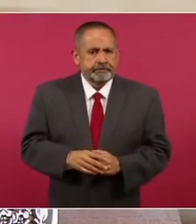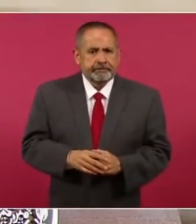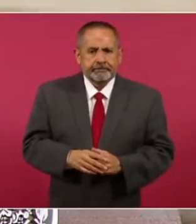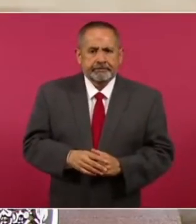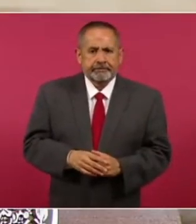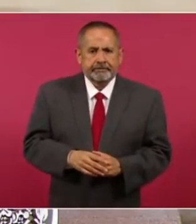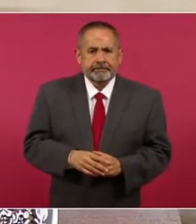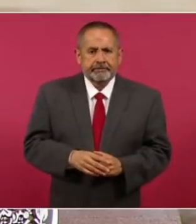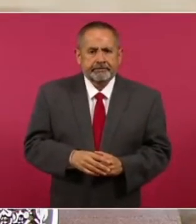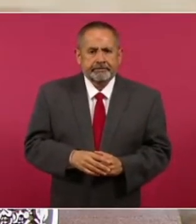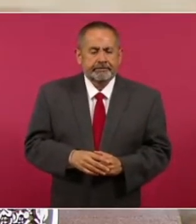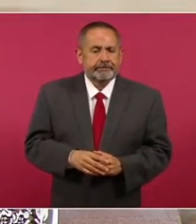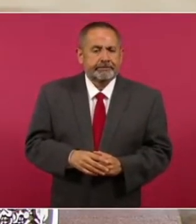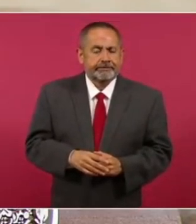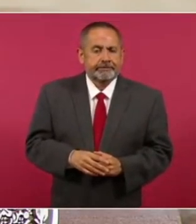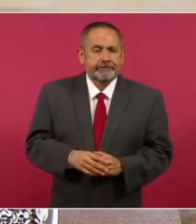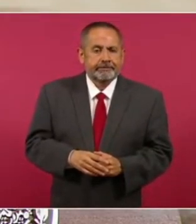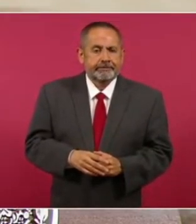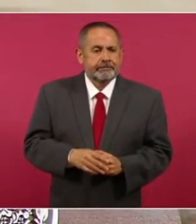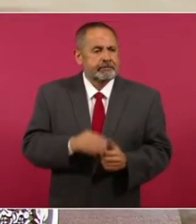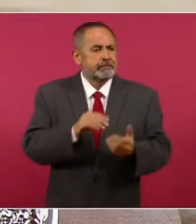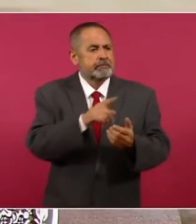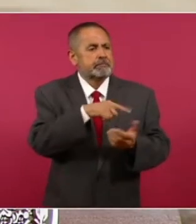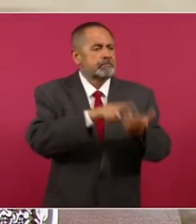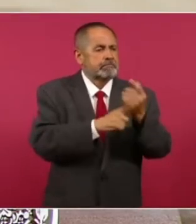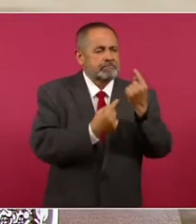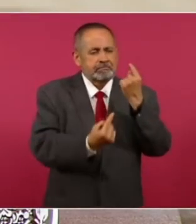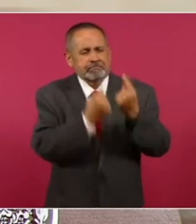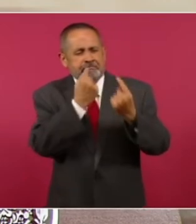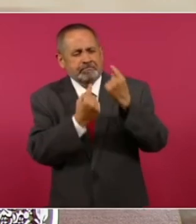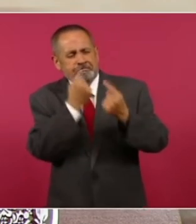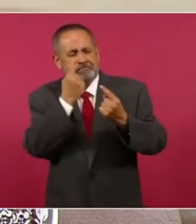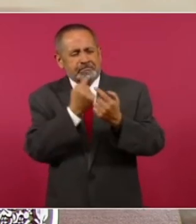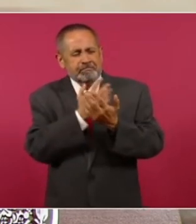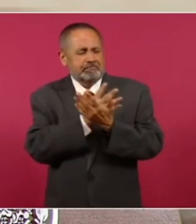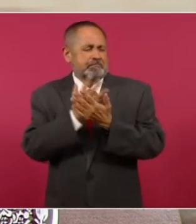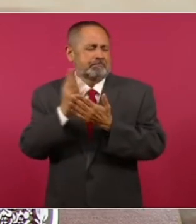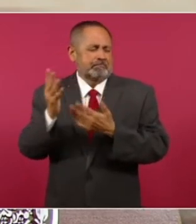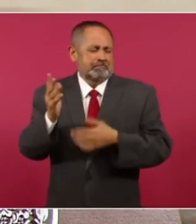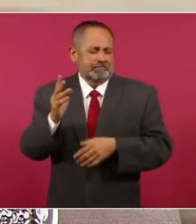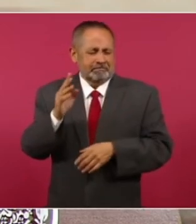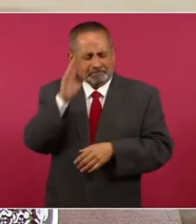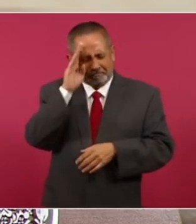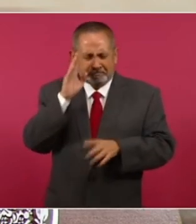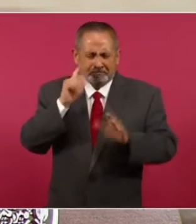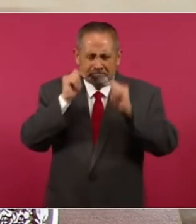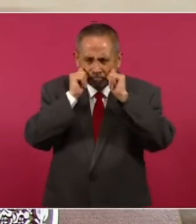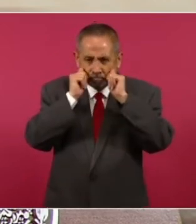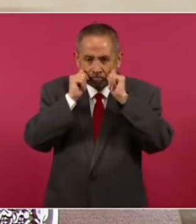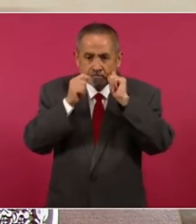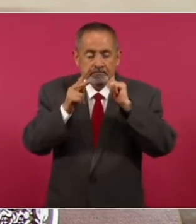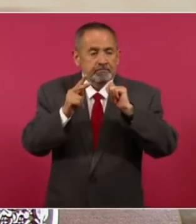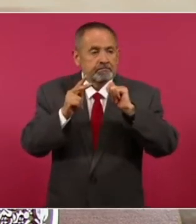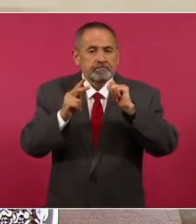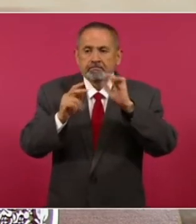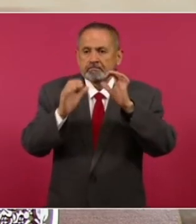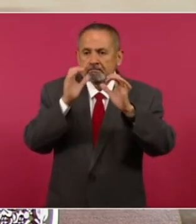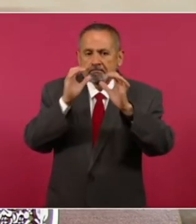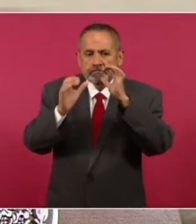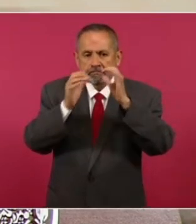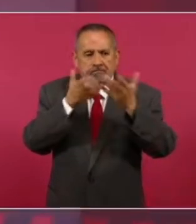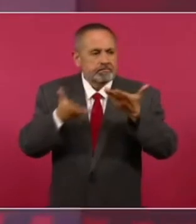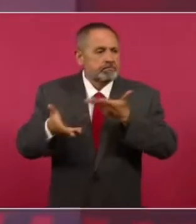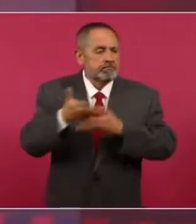a más personas con toda esta información. Dejen sus comentarios y vamos a ver qué es lo que dijo el día de hoy el